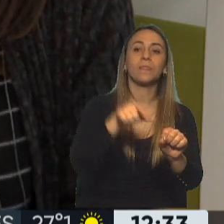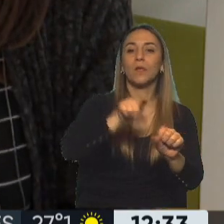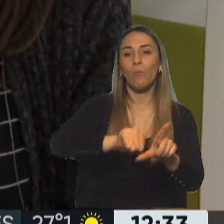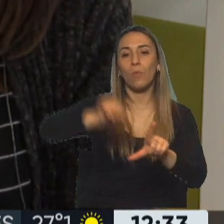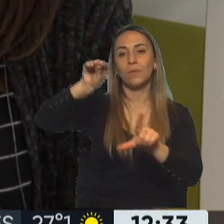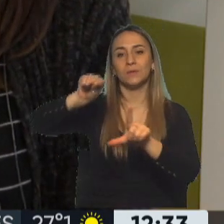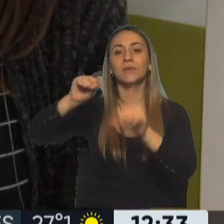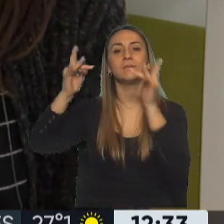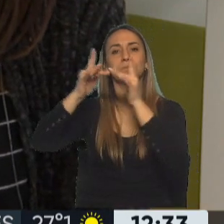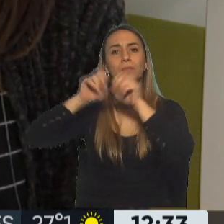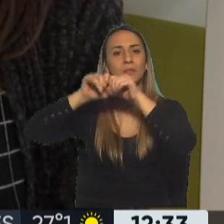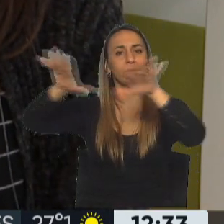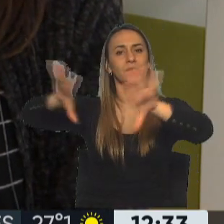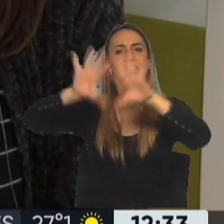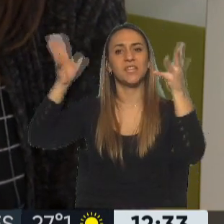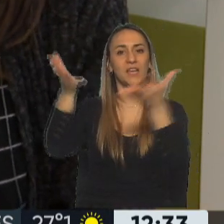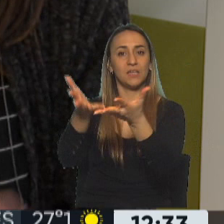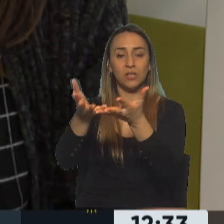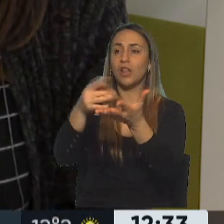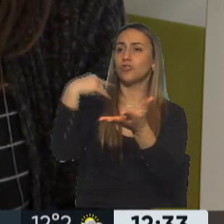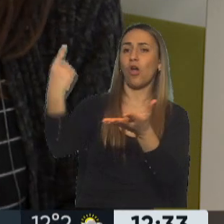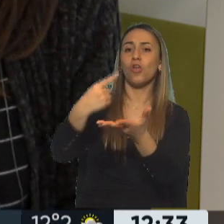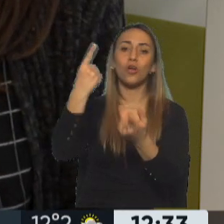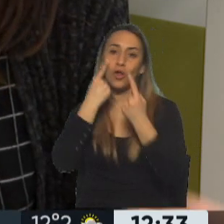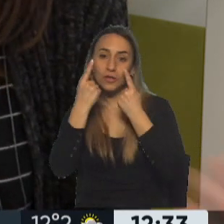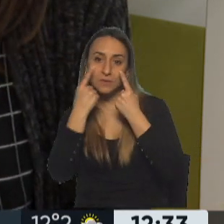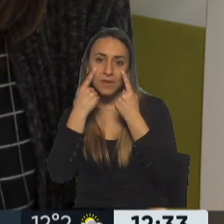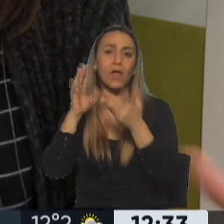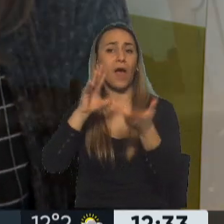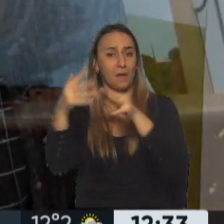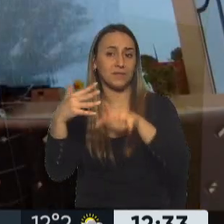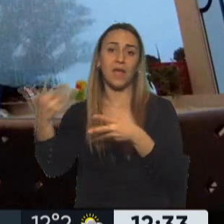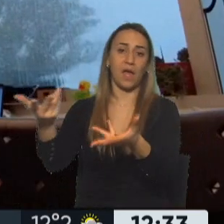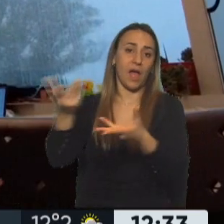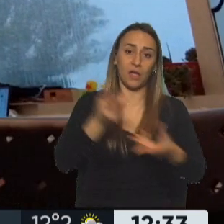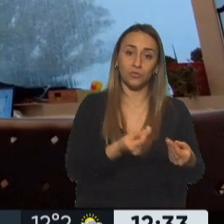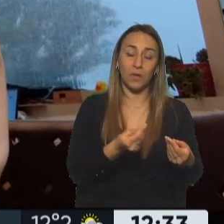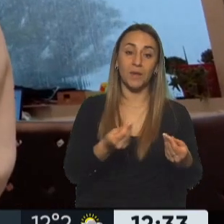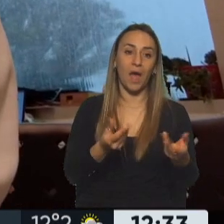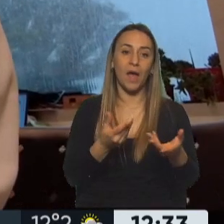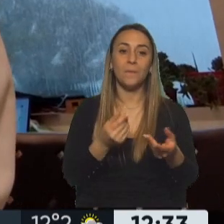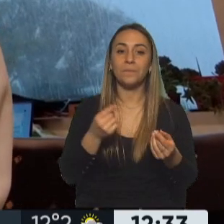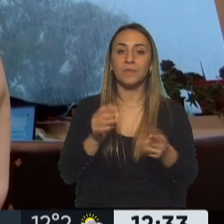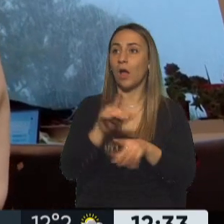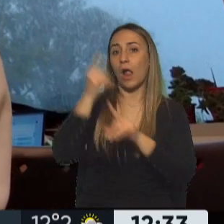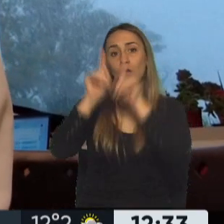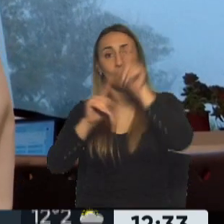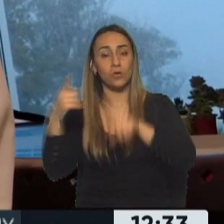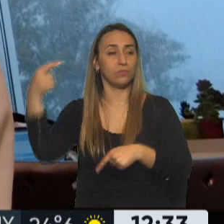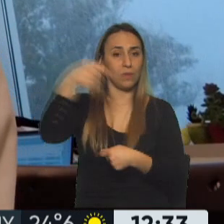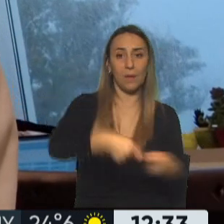y con el reconocimiento de la comunidad internacional, y muchas veces eso ayuda para perpetuar colaboraciones y formar